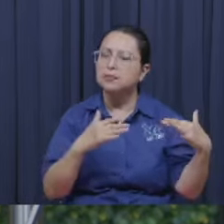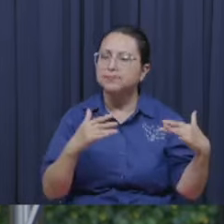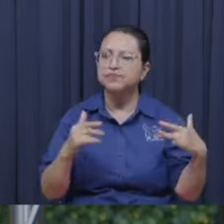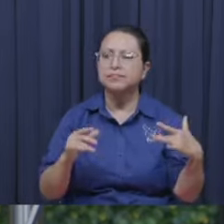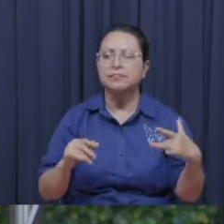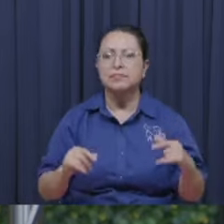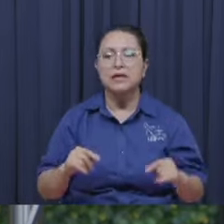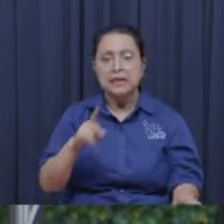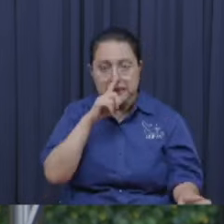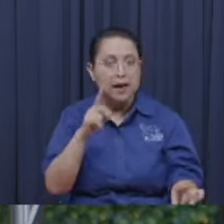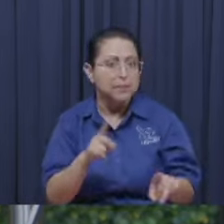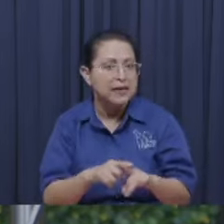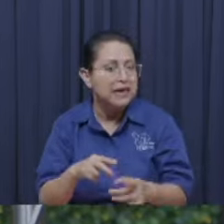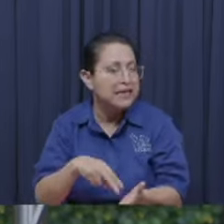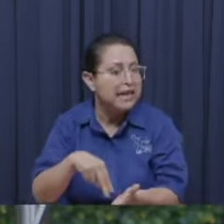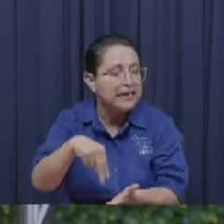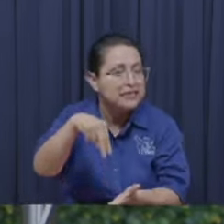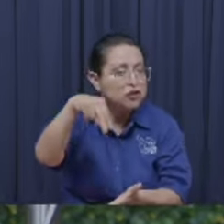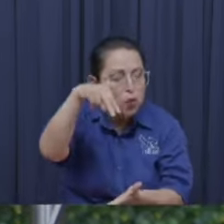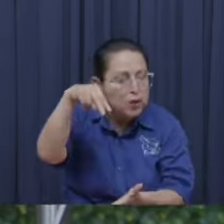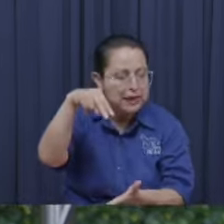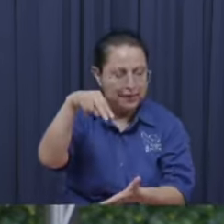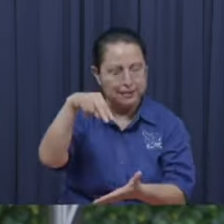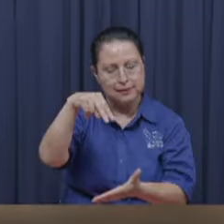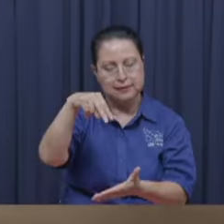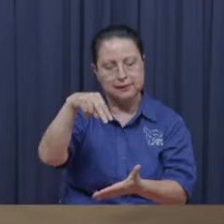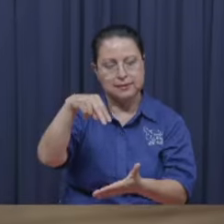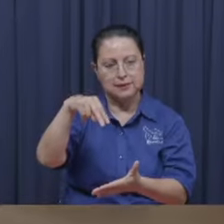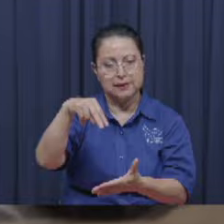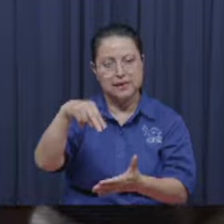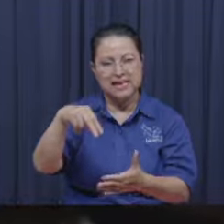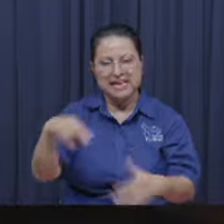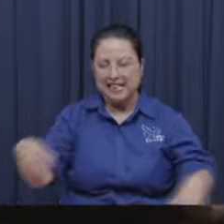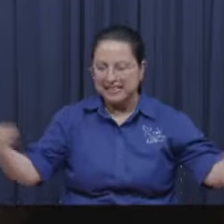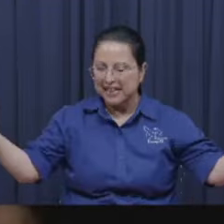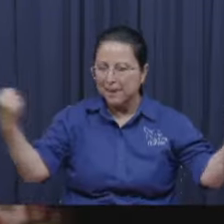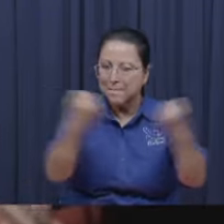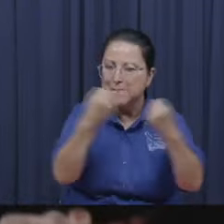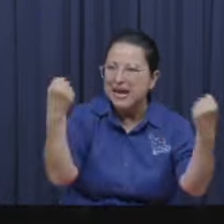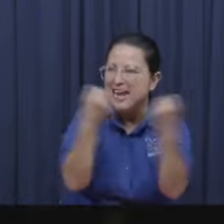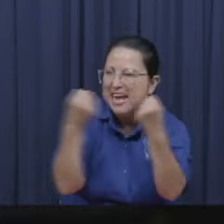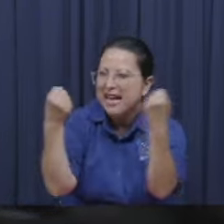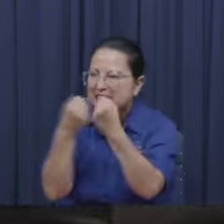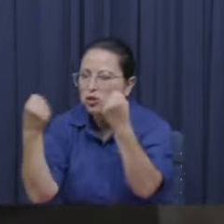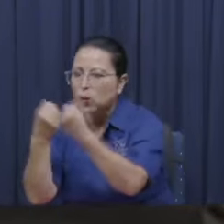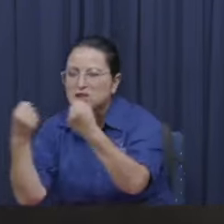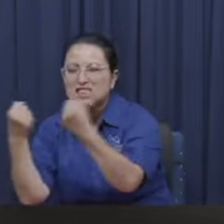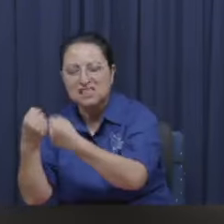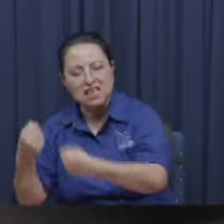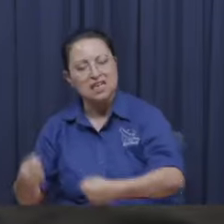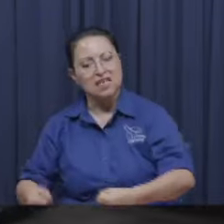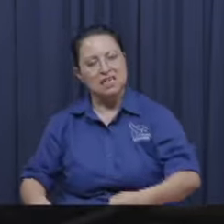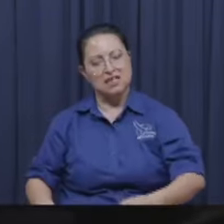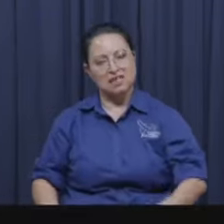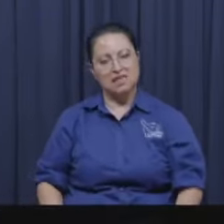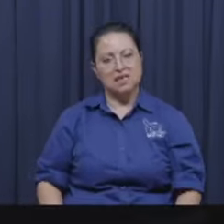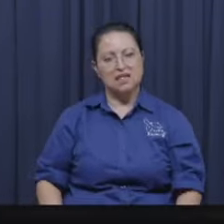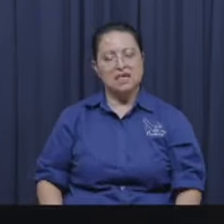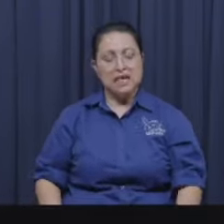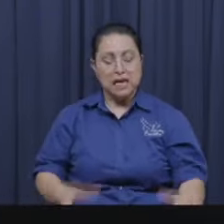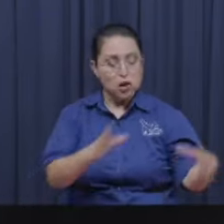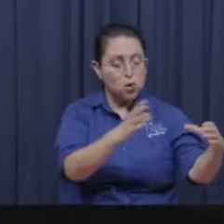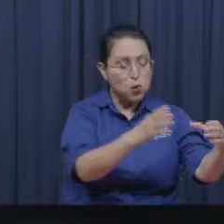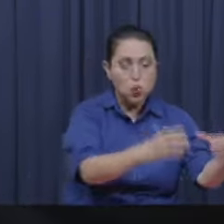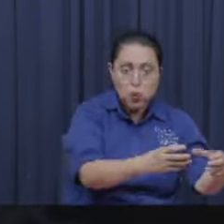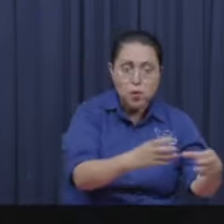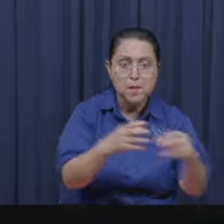Pero hay otras naciones que están en conflicto directo y que se están conformando dos grupos.